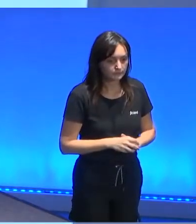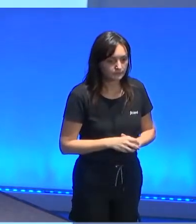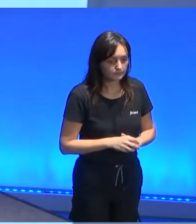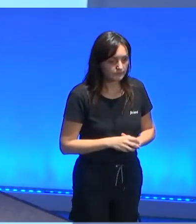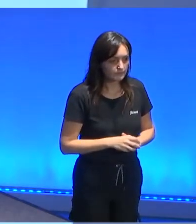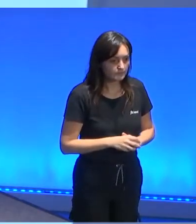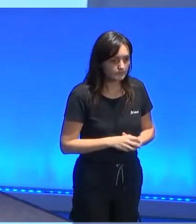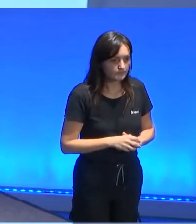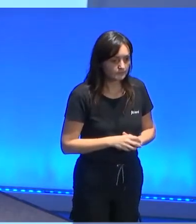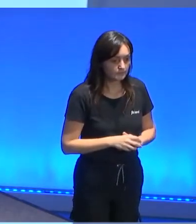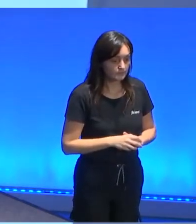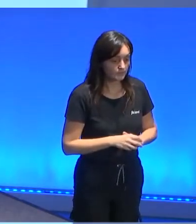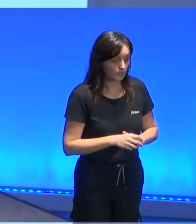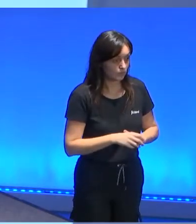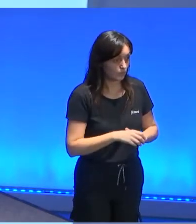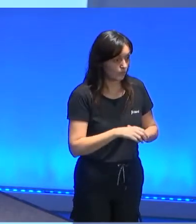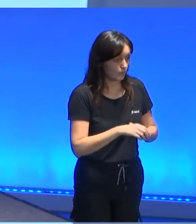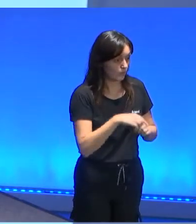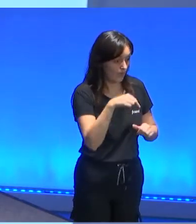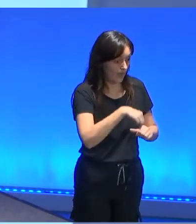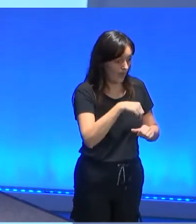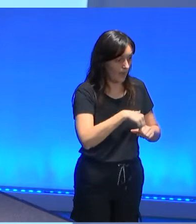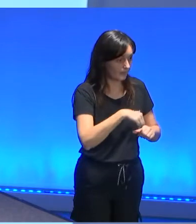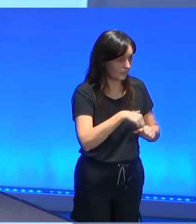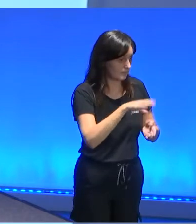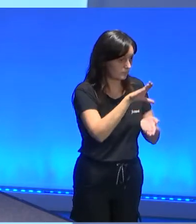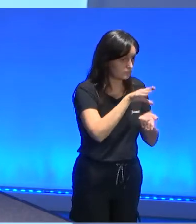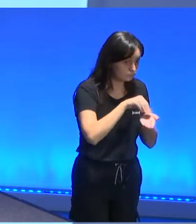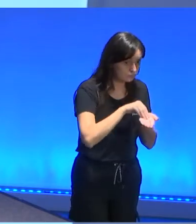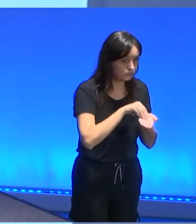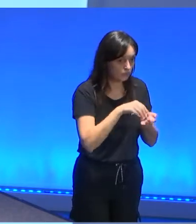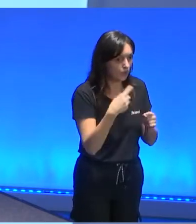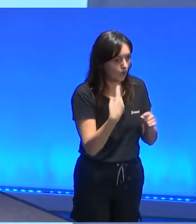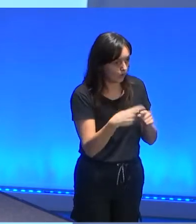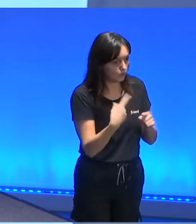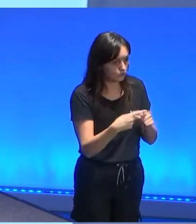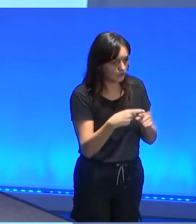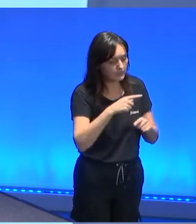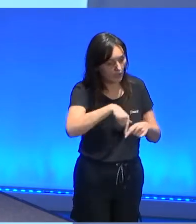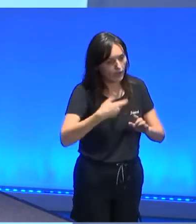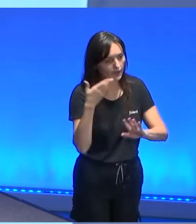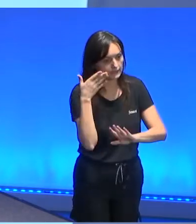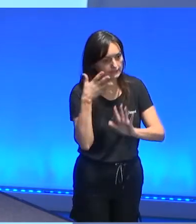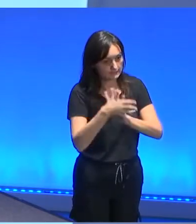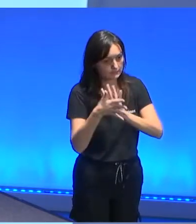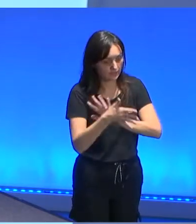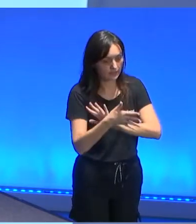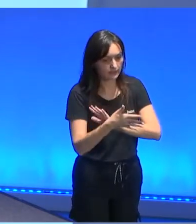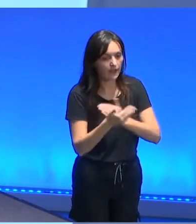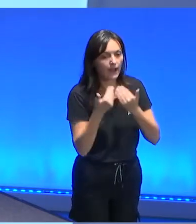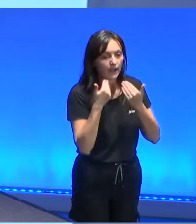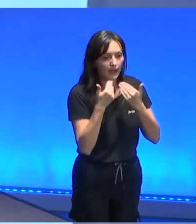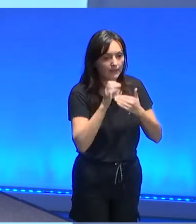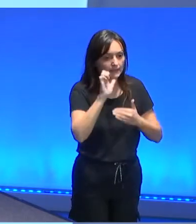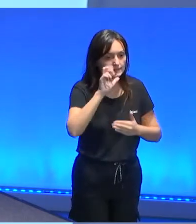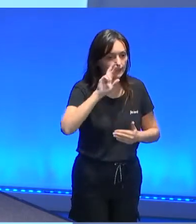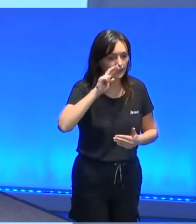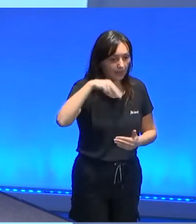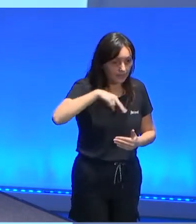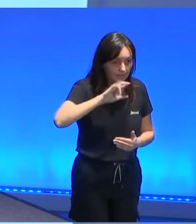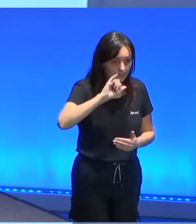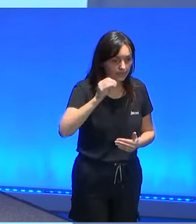Recoge en su continente y en su contenido mucho de lo que hoy se va a hablar aquí. Gracias, Enrique Vidal, no sé dónde está,